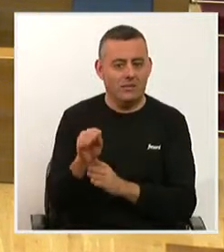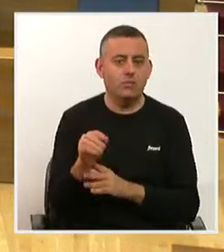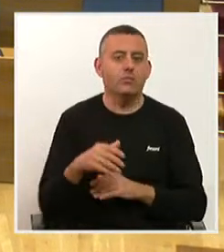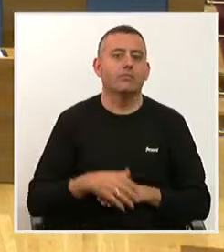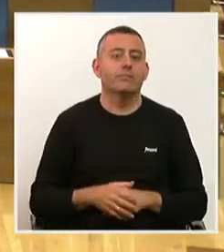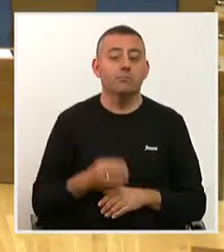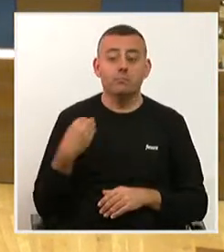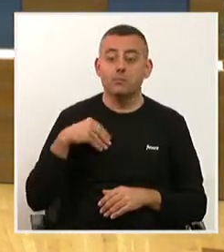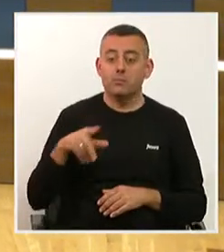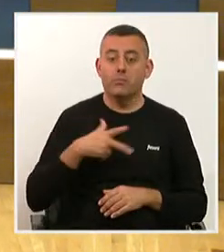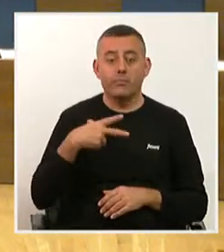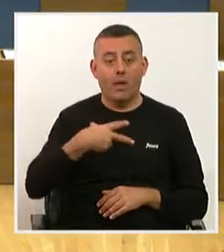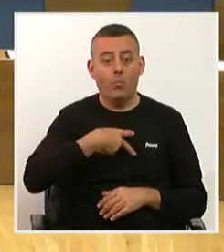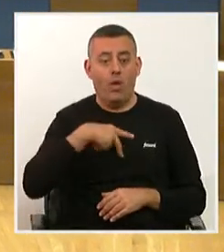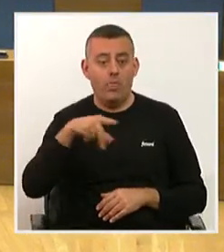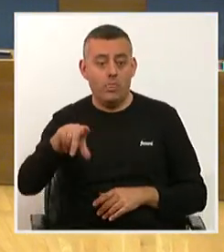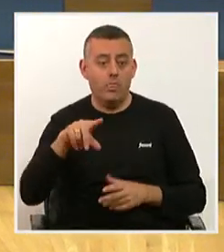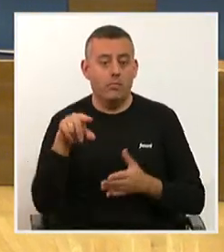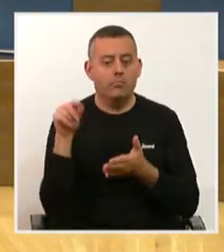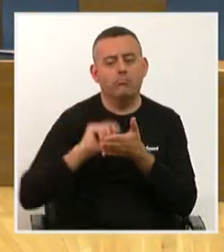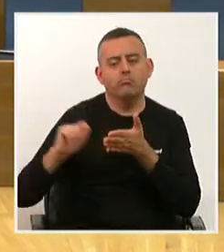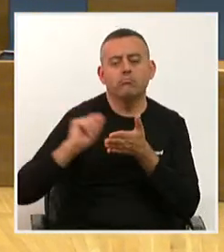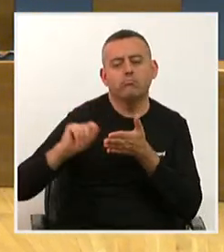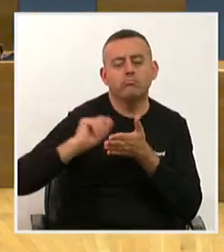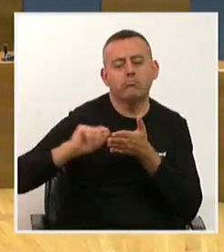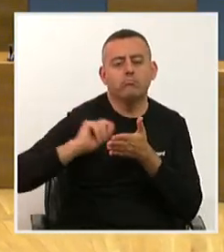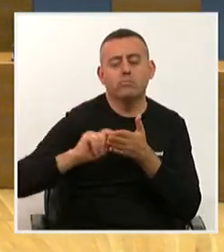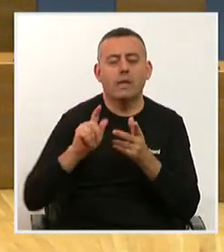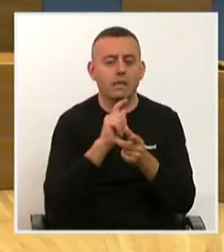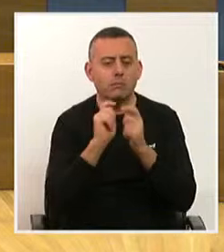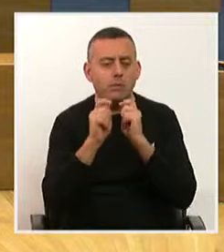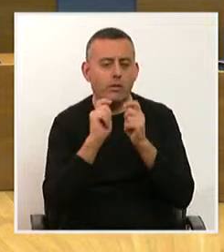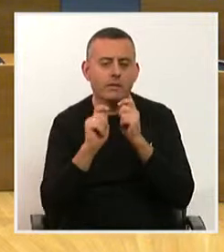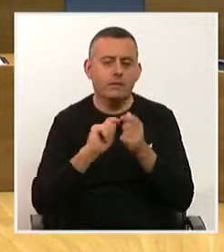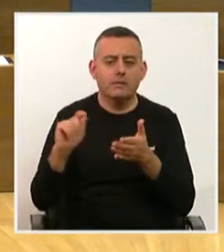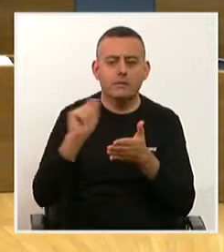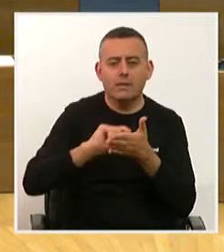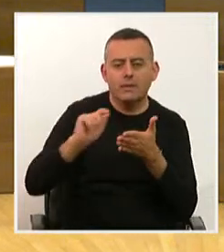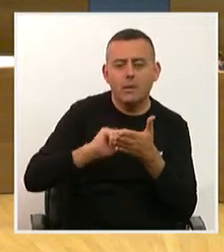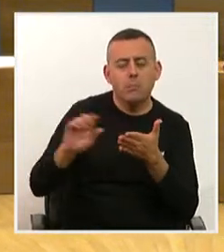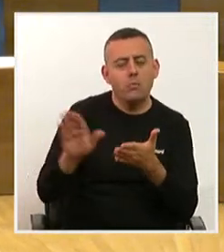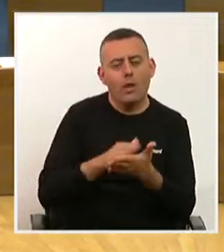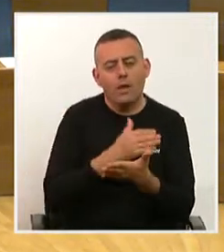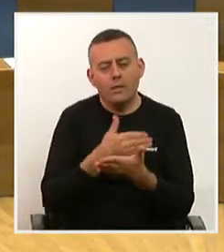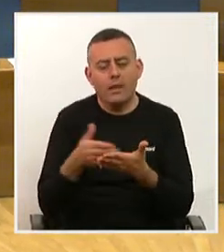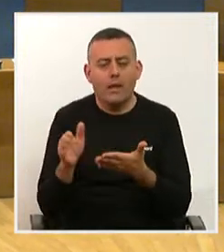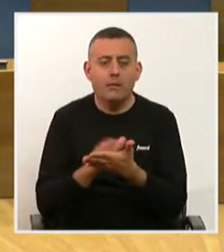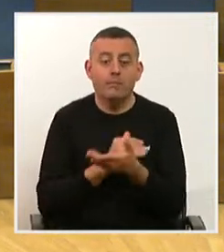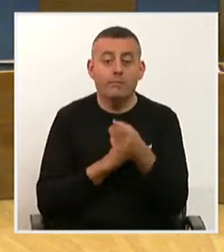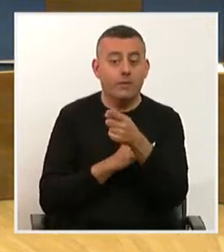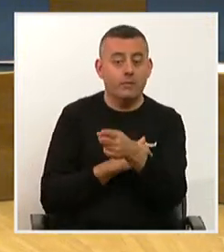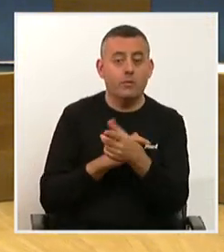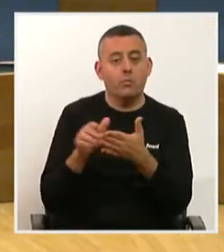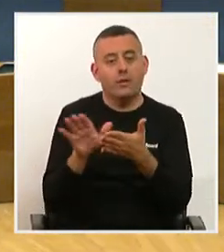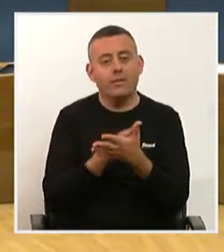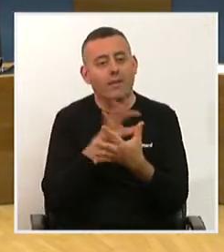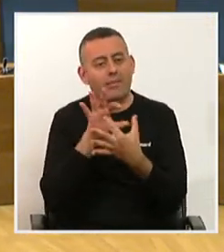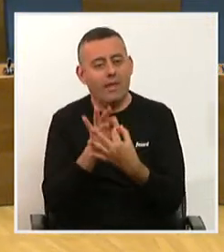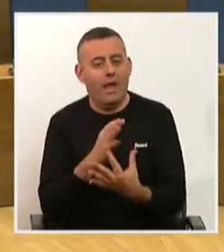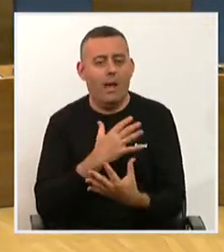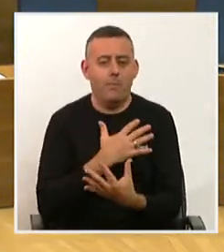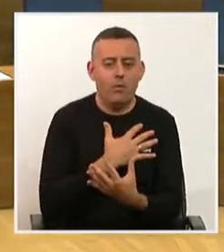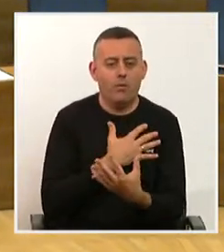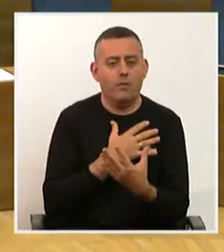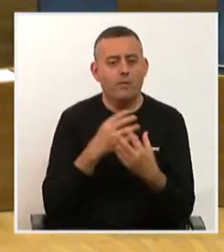magnic y prolic periodista escritor y poeta el poeta del amor de la vida de la